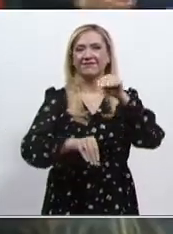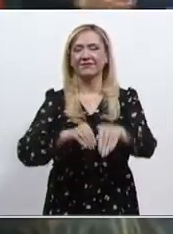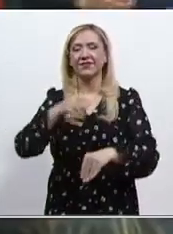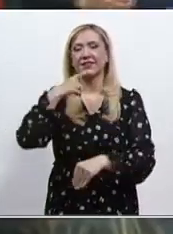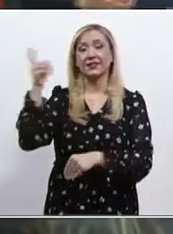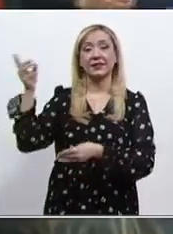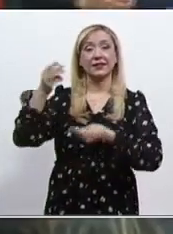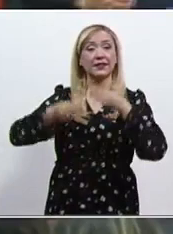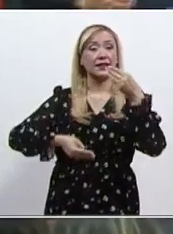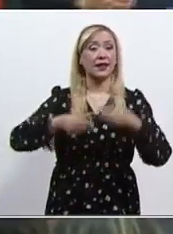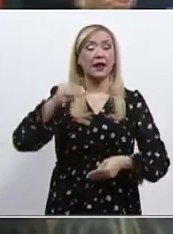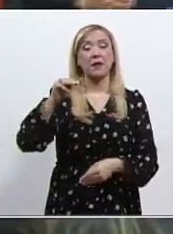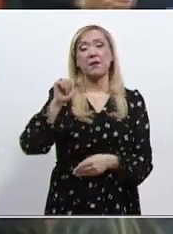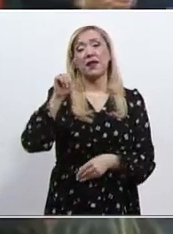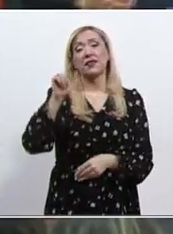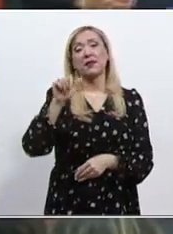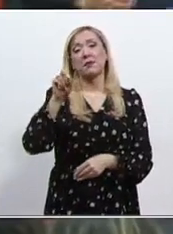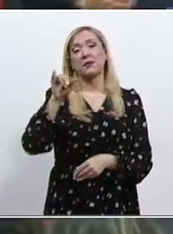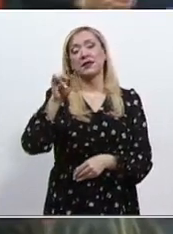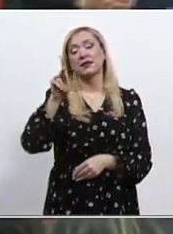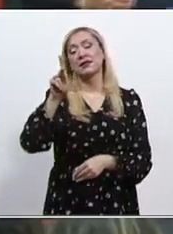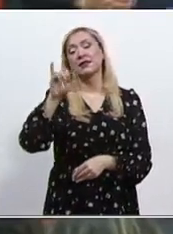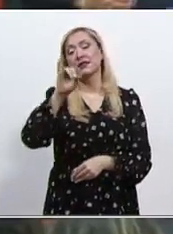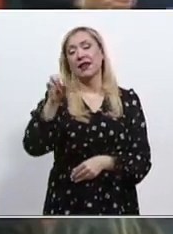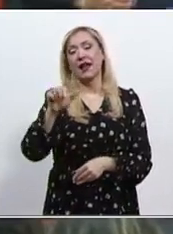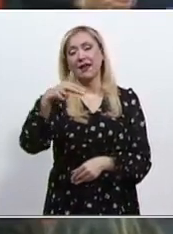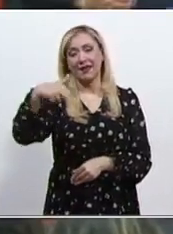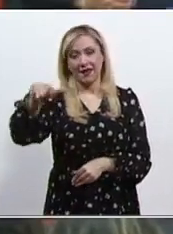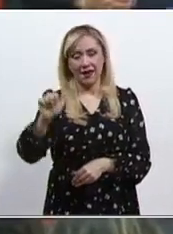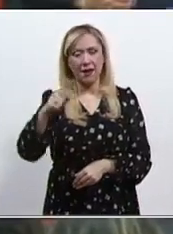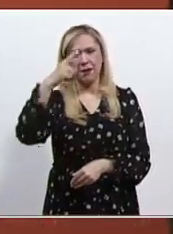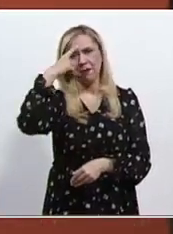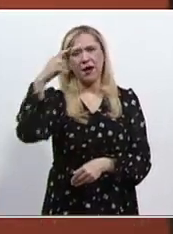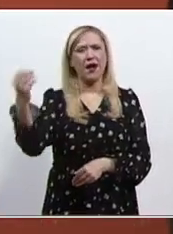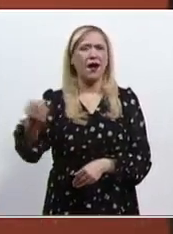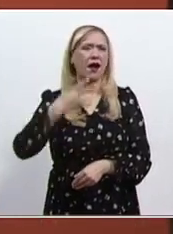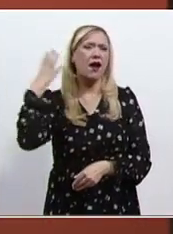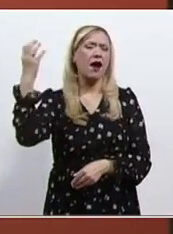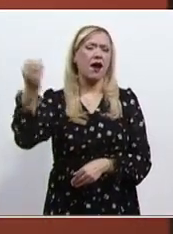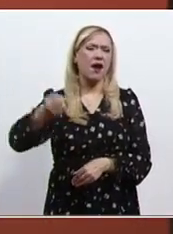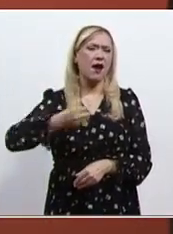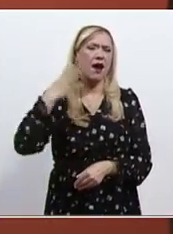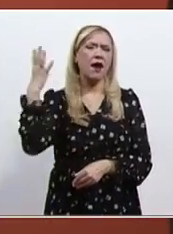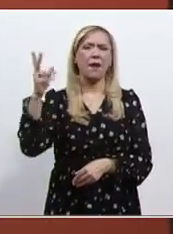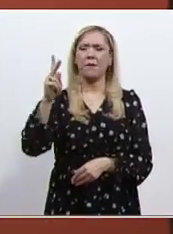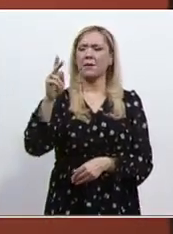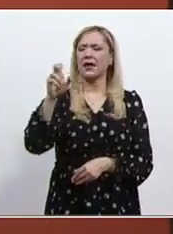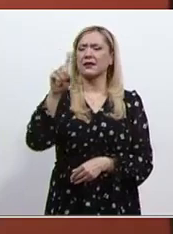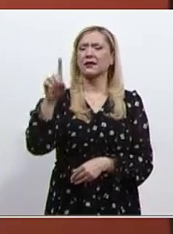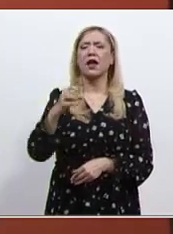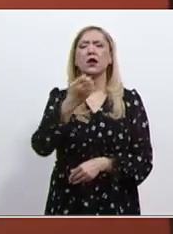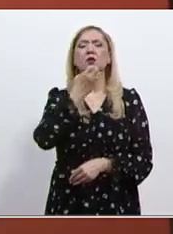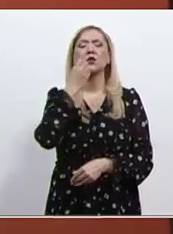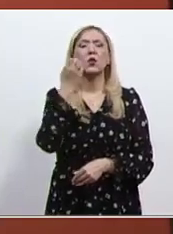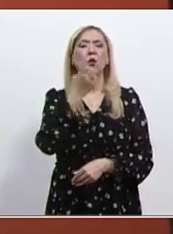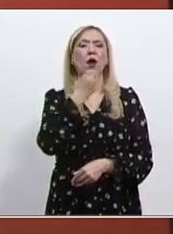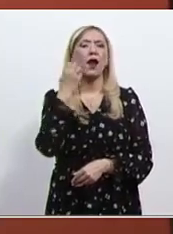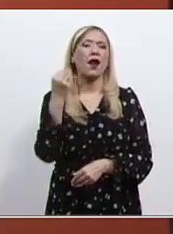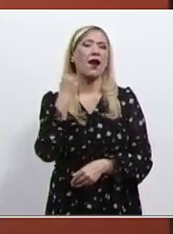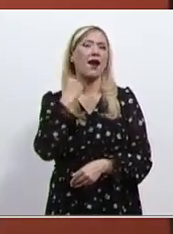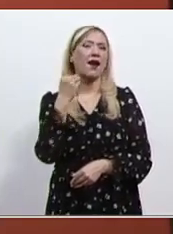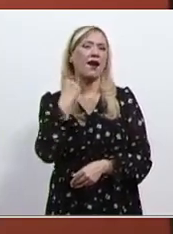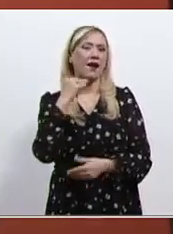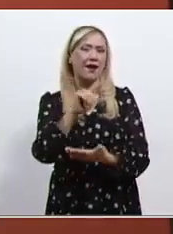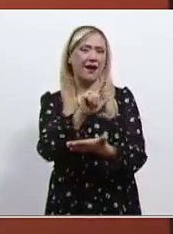el magistrado Felipe de la matapizaña durante el relanzamiento de la cátedra José Luis de la pesa en la escuela libre de derecho recordó que gracias